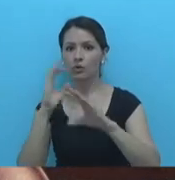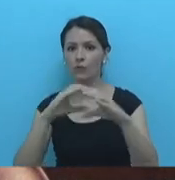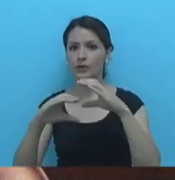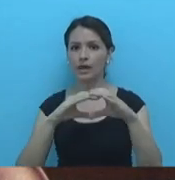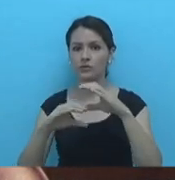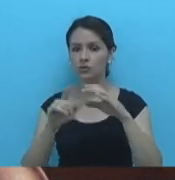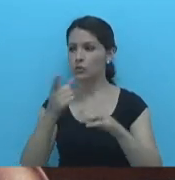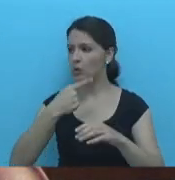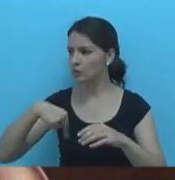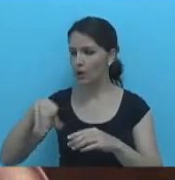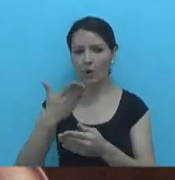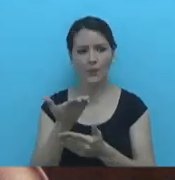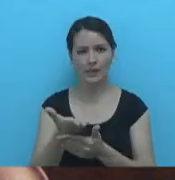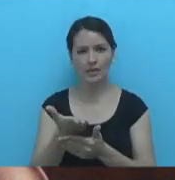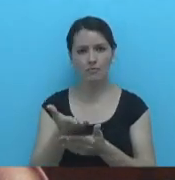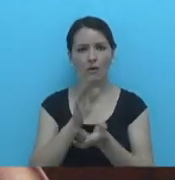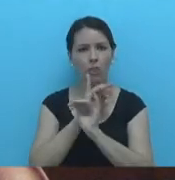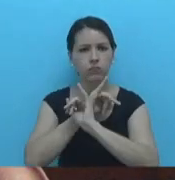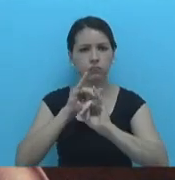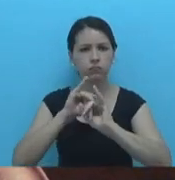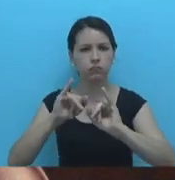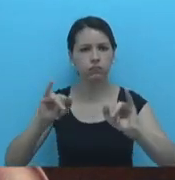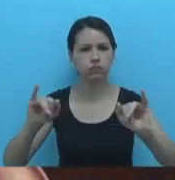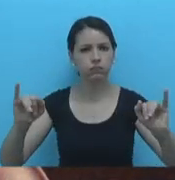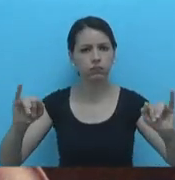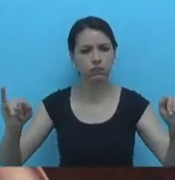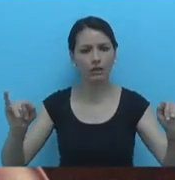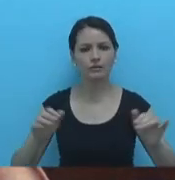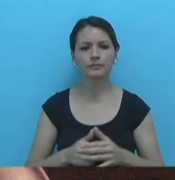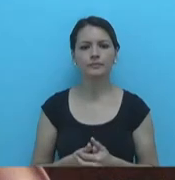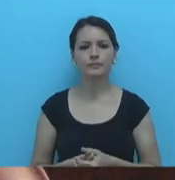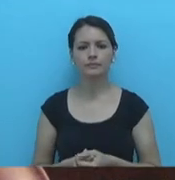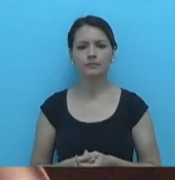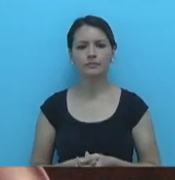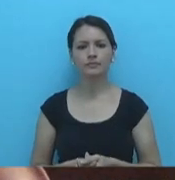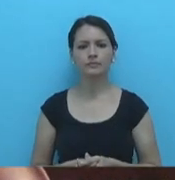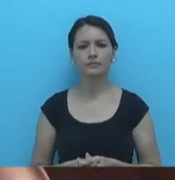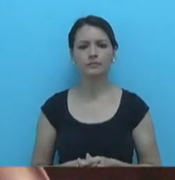donde solicitamos una amplia difusión al Poder Ejecutivo del